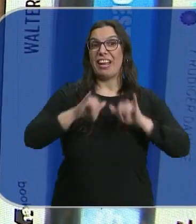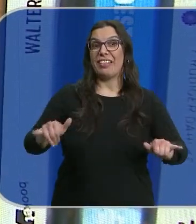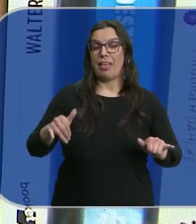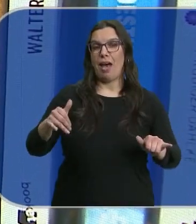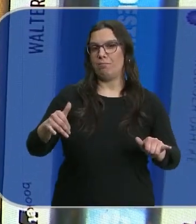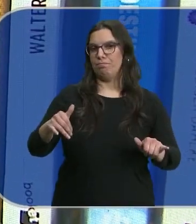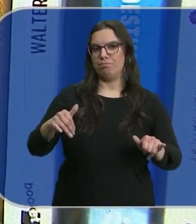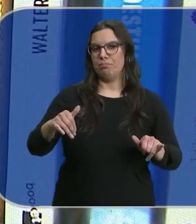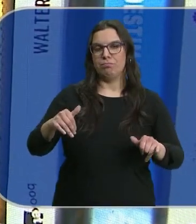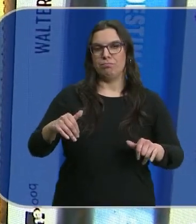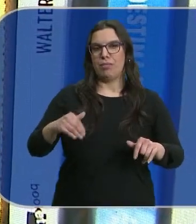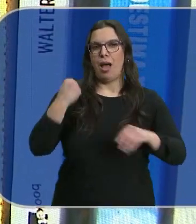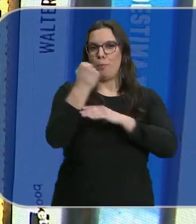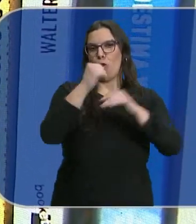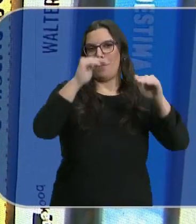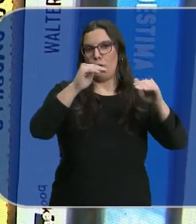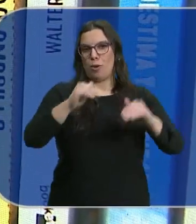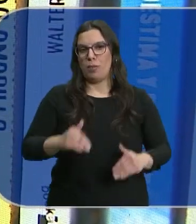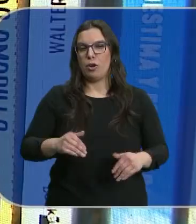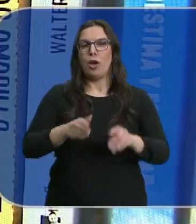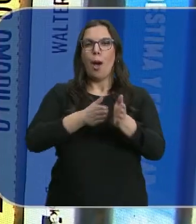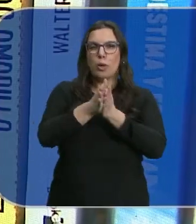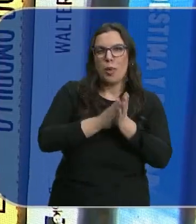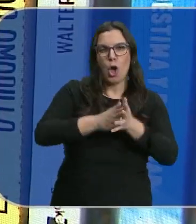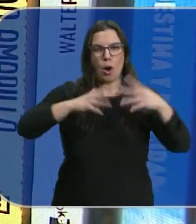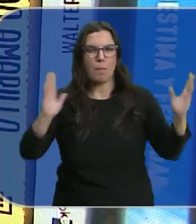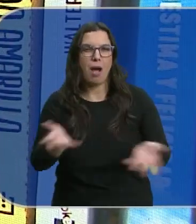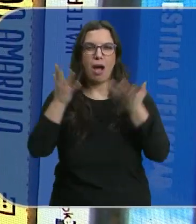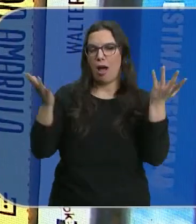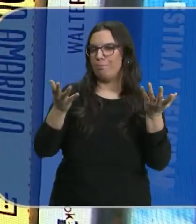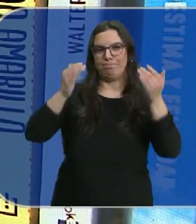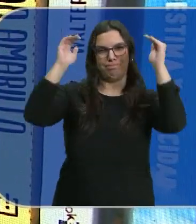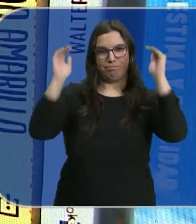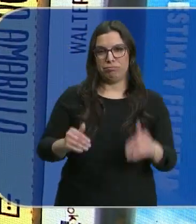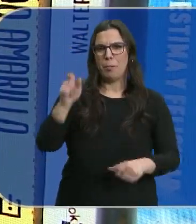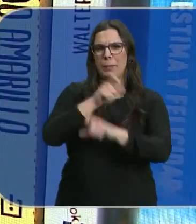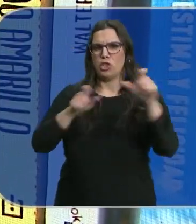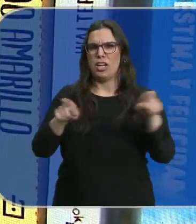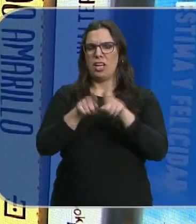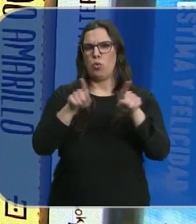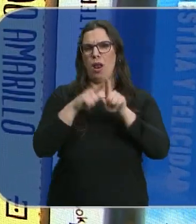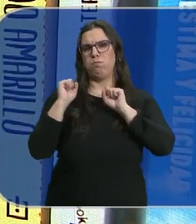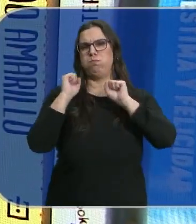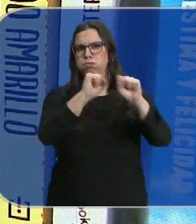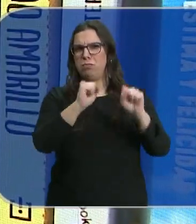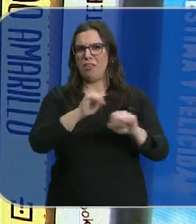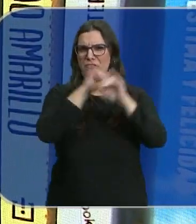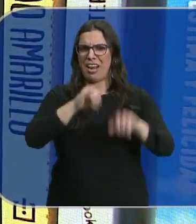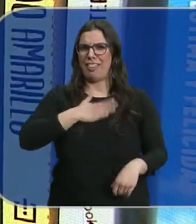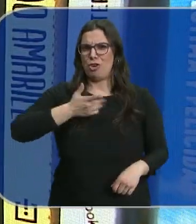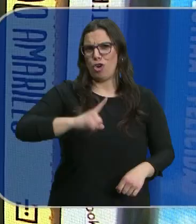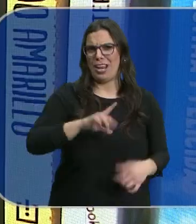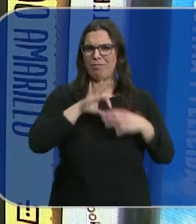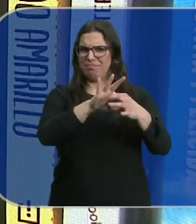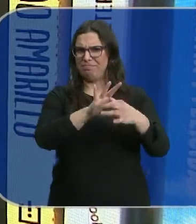más haters. El cúmulo de mensajes motivacionales está haciendo que cada vez sean más personas las que se resistan a ser felices, al menos bajo